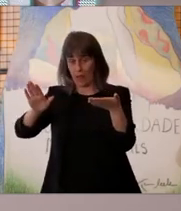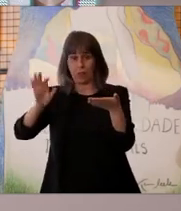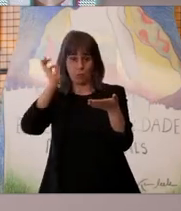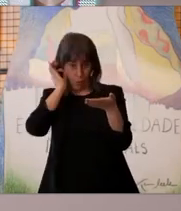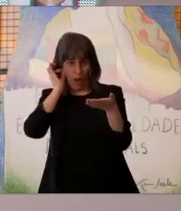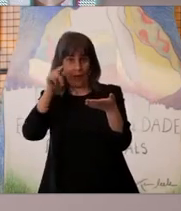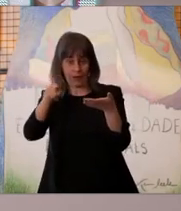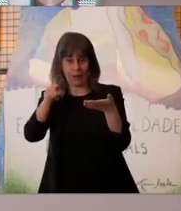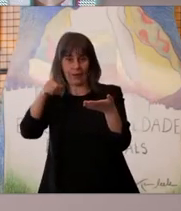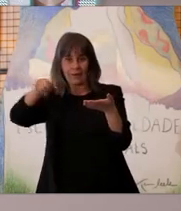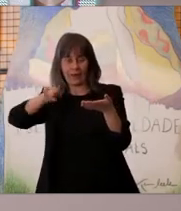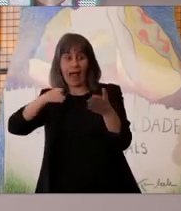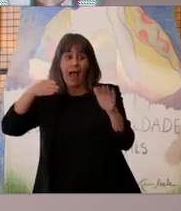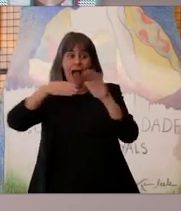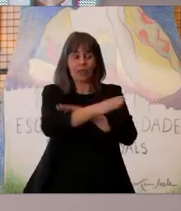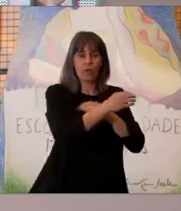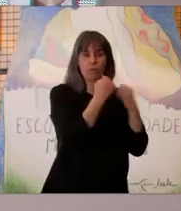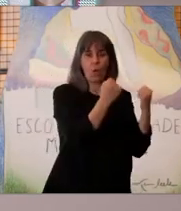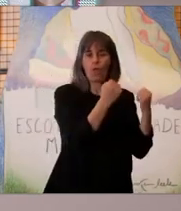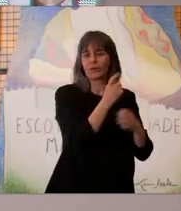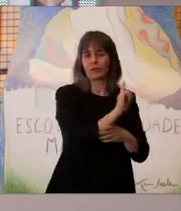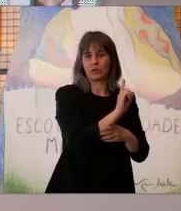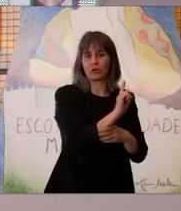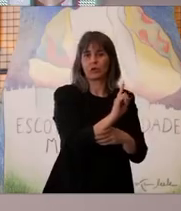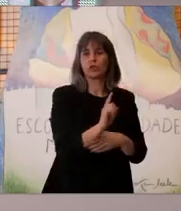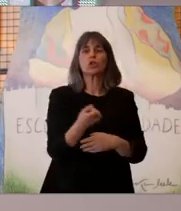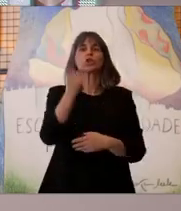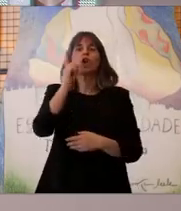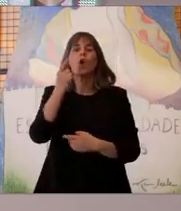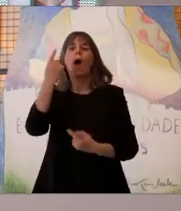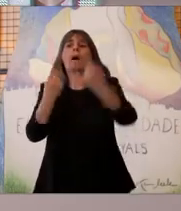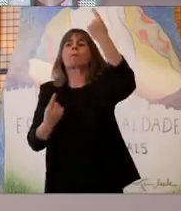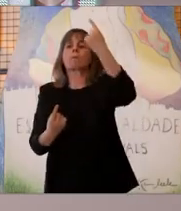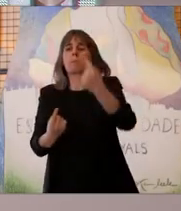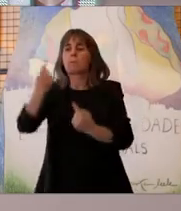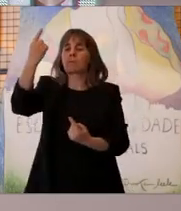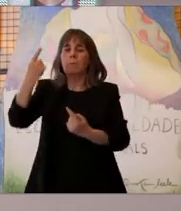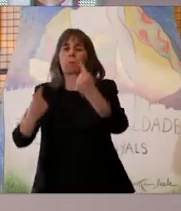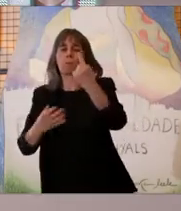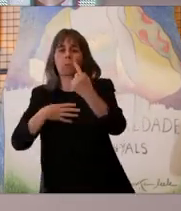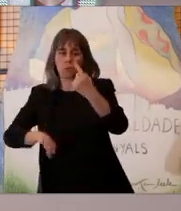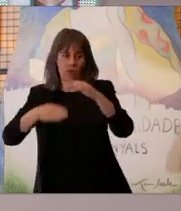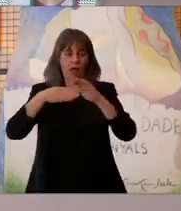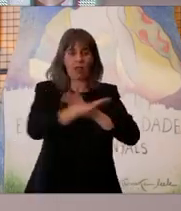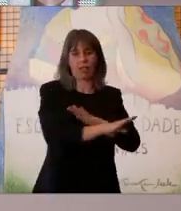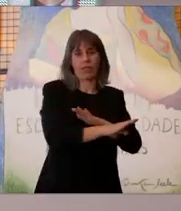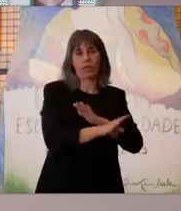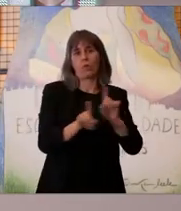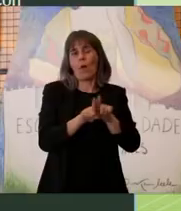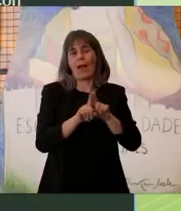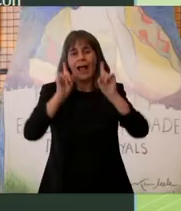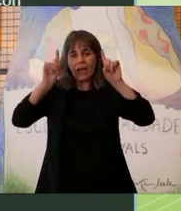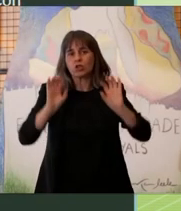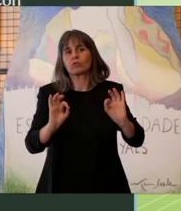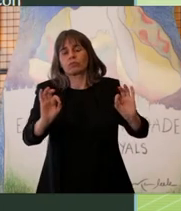al poder sino que las mujeres que han accedido han sido por excepción mujeres que son que han sido